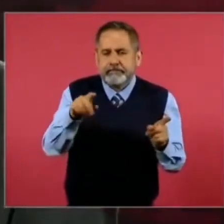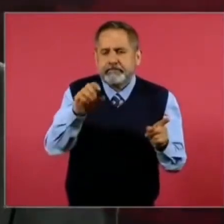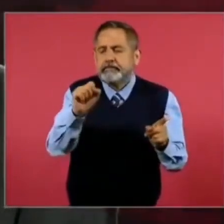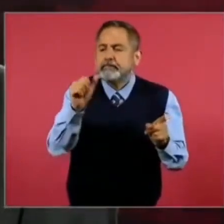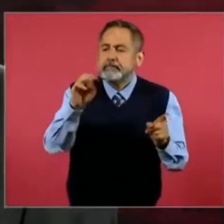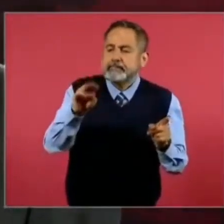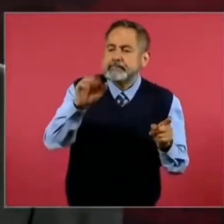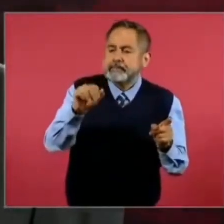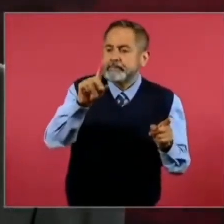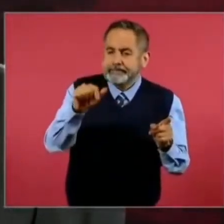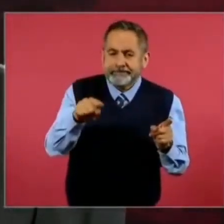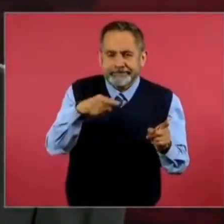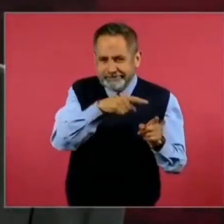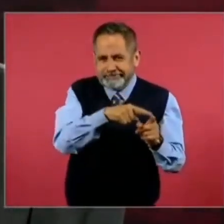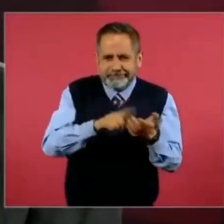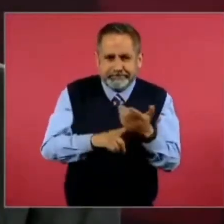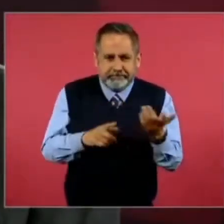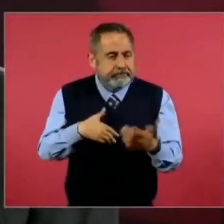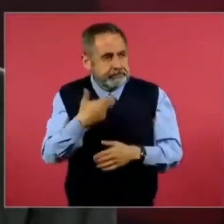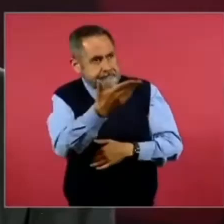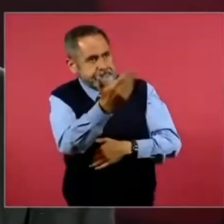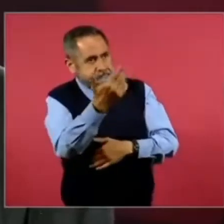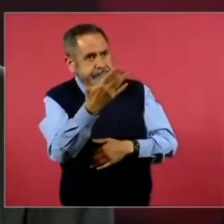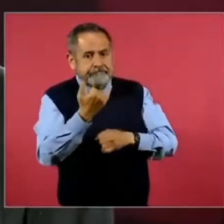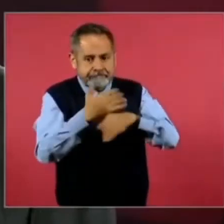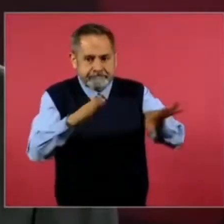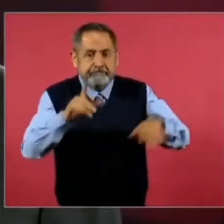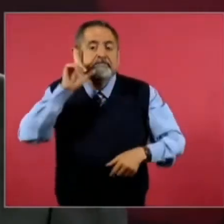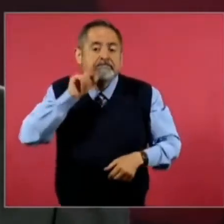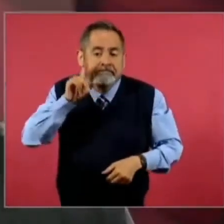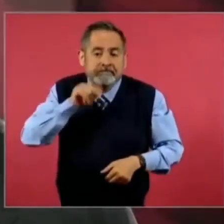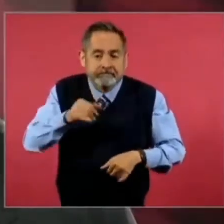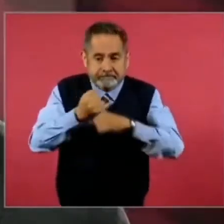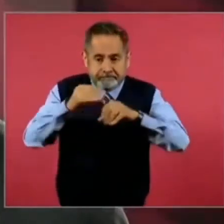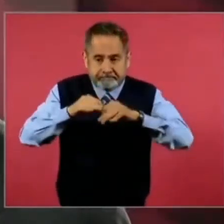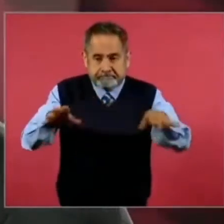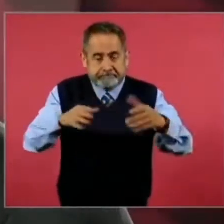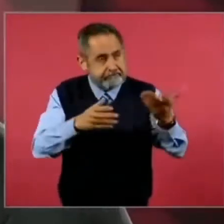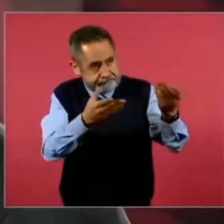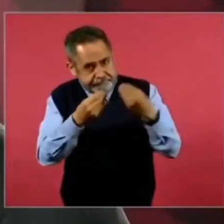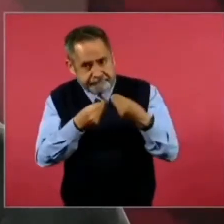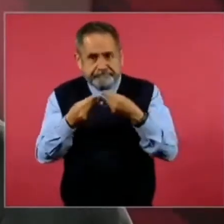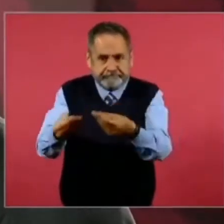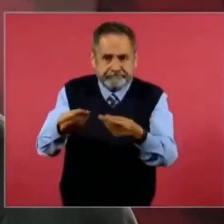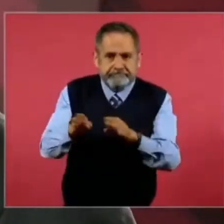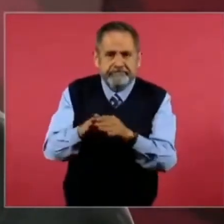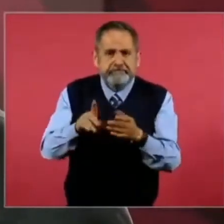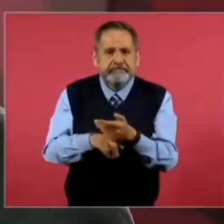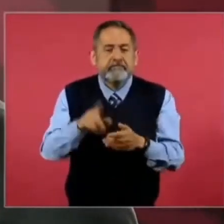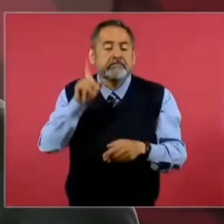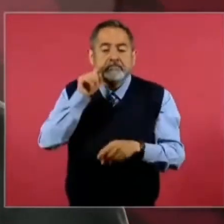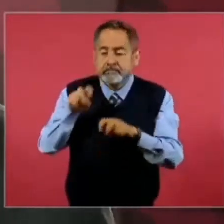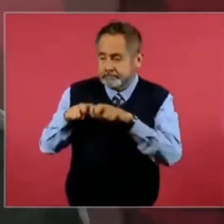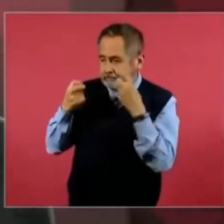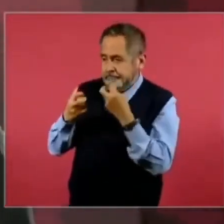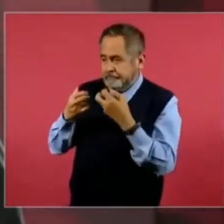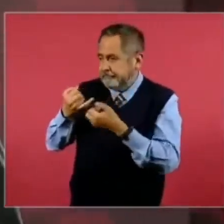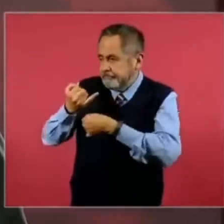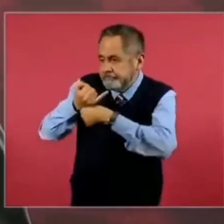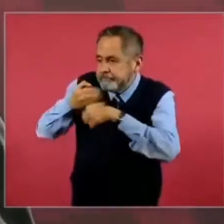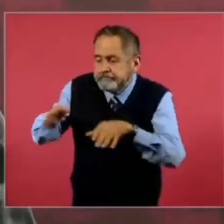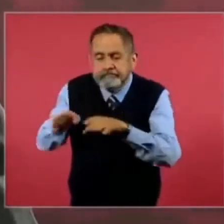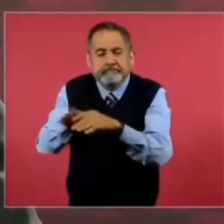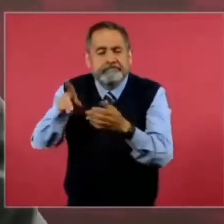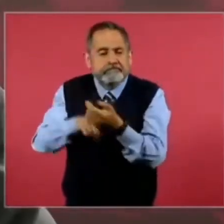información. Mañana precisamente, que va a haber gabinete para informar sobre lo